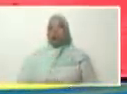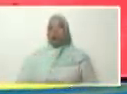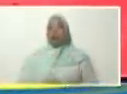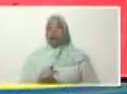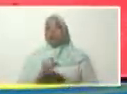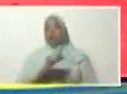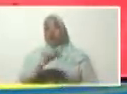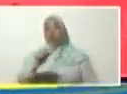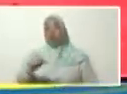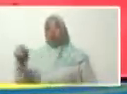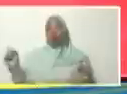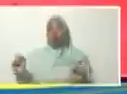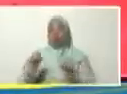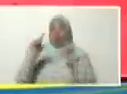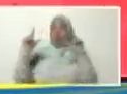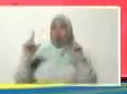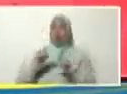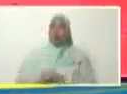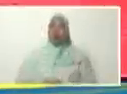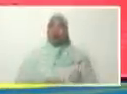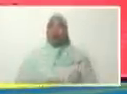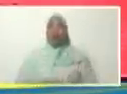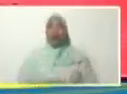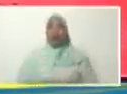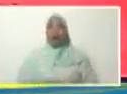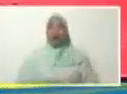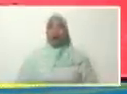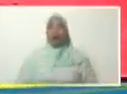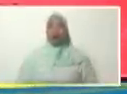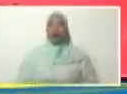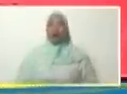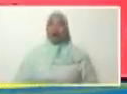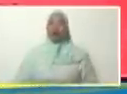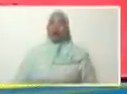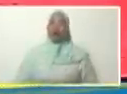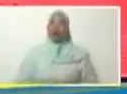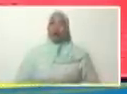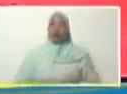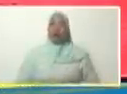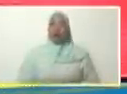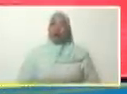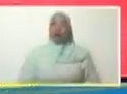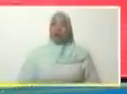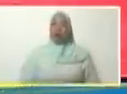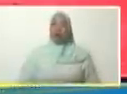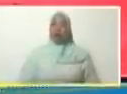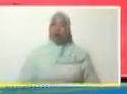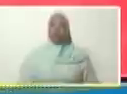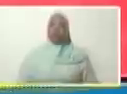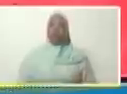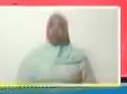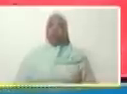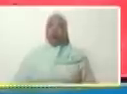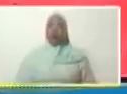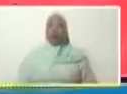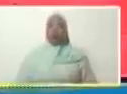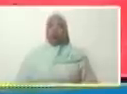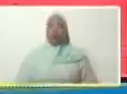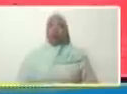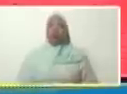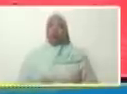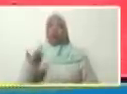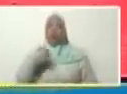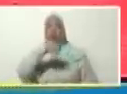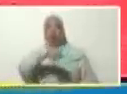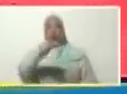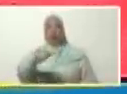increíble de la historia, donde una élite apátrida, una gerencia